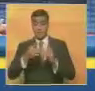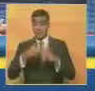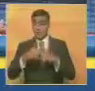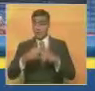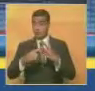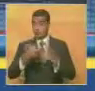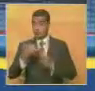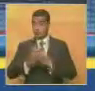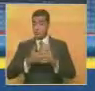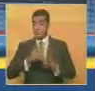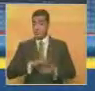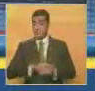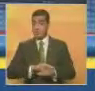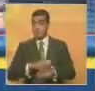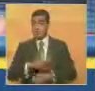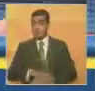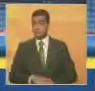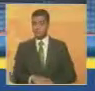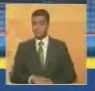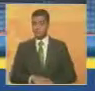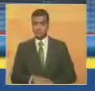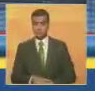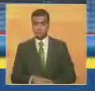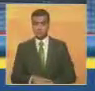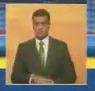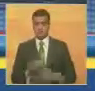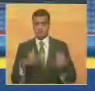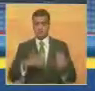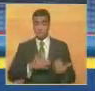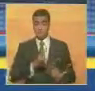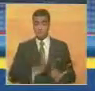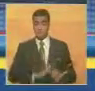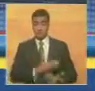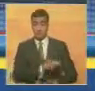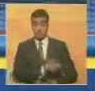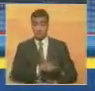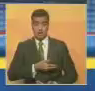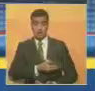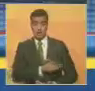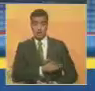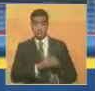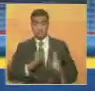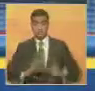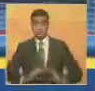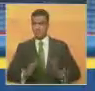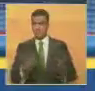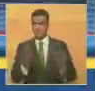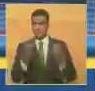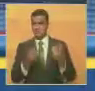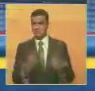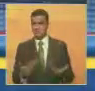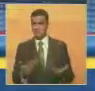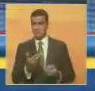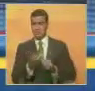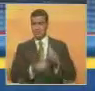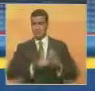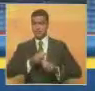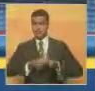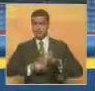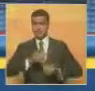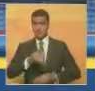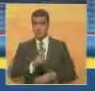productos médicos que en este preciso momento puede estar una persona colocándolo en su cuerpo Qué medidas se deben tomar